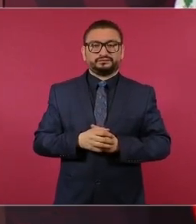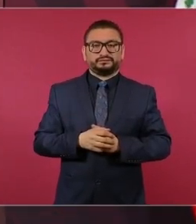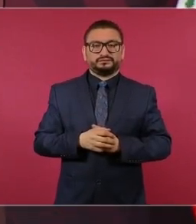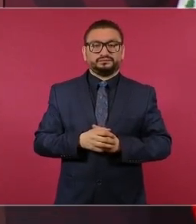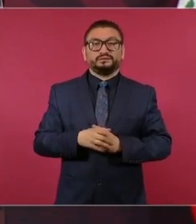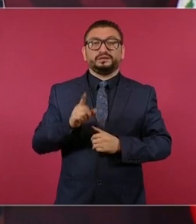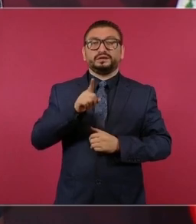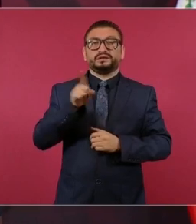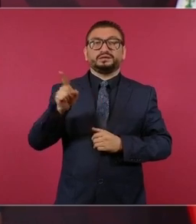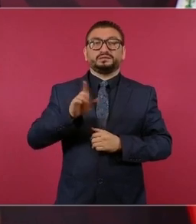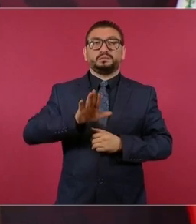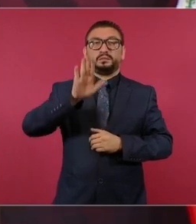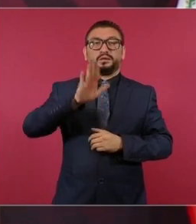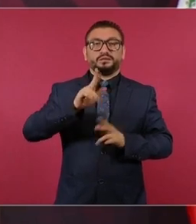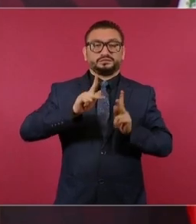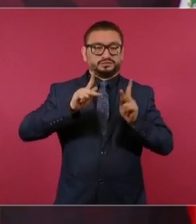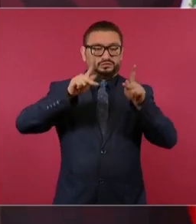sepulcros